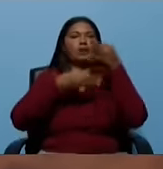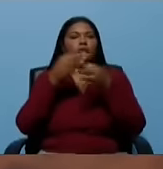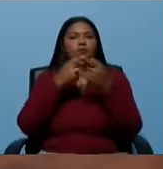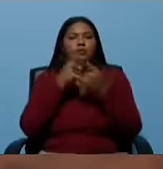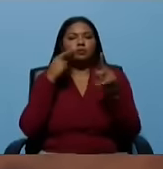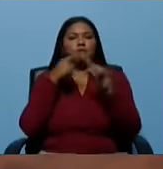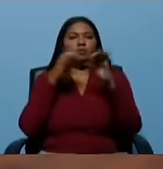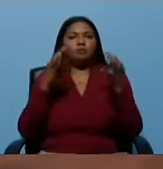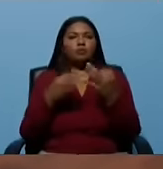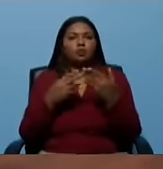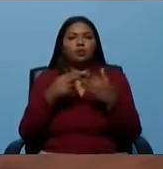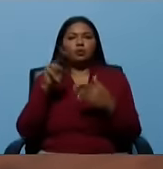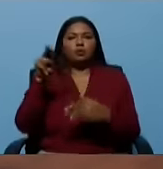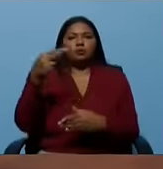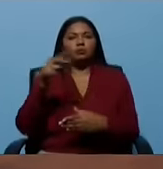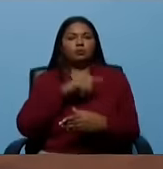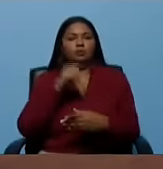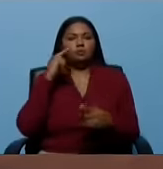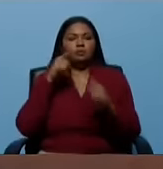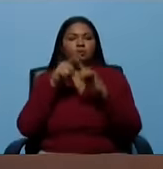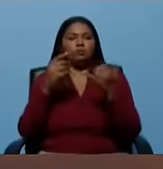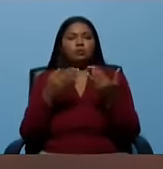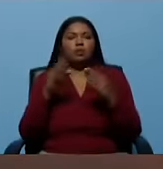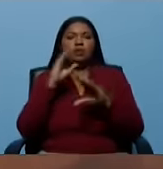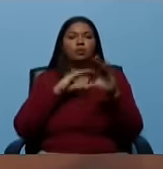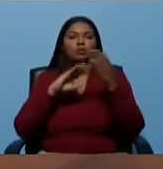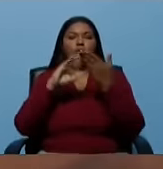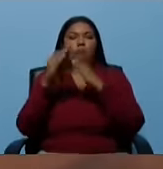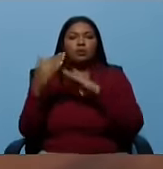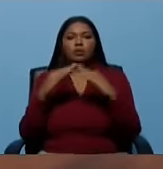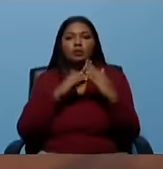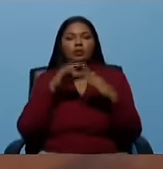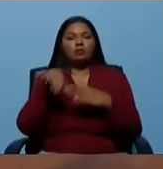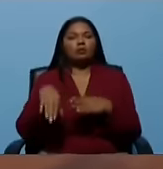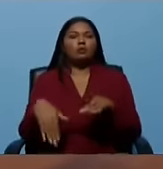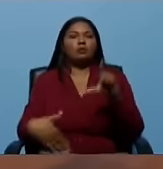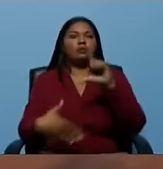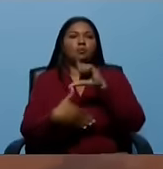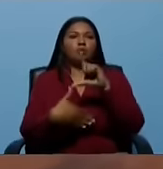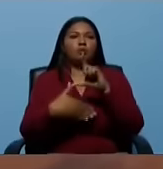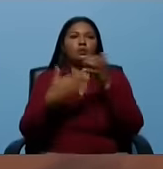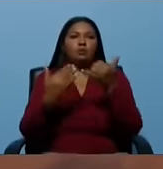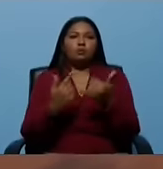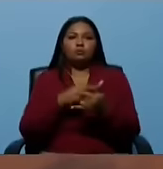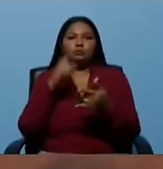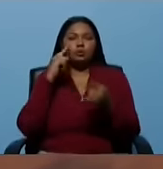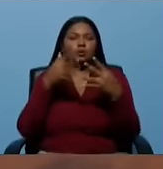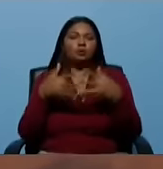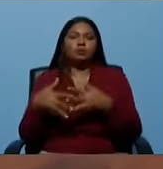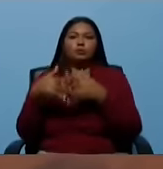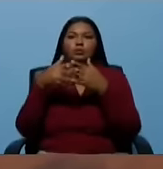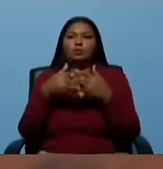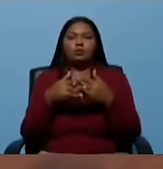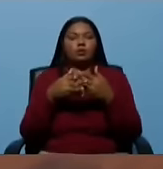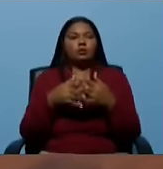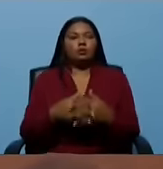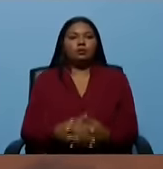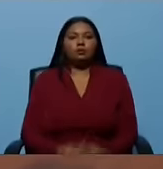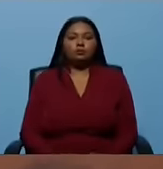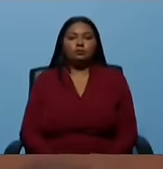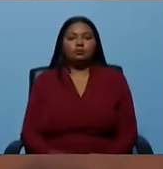estado hacia Honduras o hacia la comunidad de Estados latinoamericanos y caribeños por parte de Estados Unidos que en en su